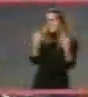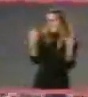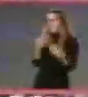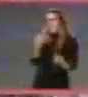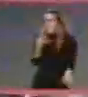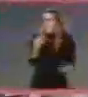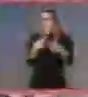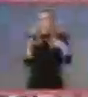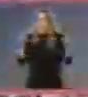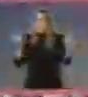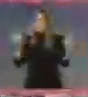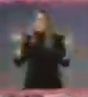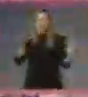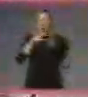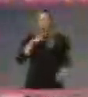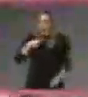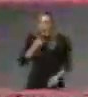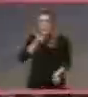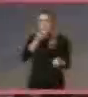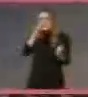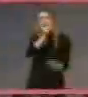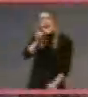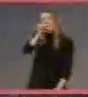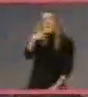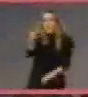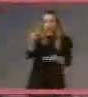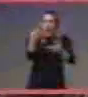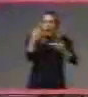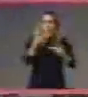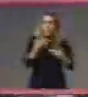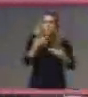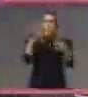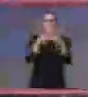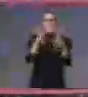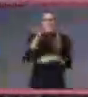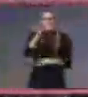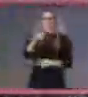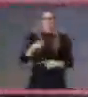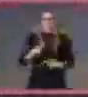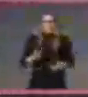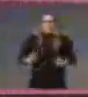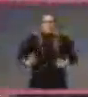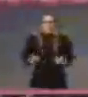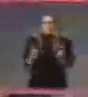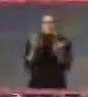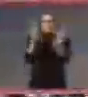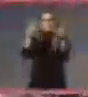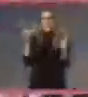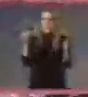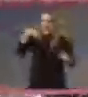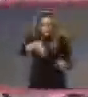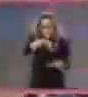Mento alcar Ay cubanas son las Que me empujan por si yo